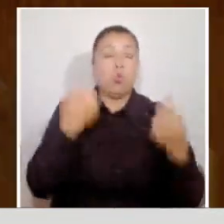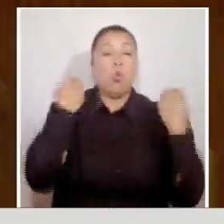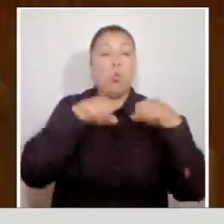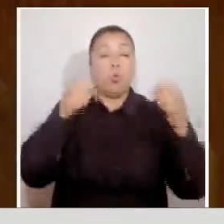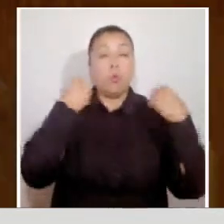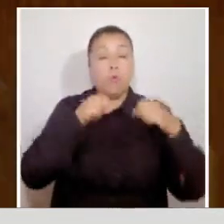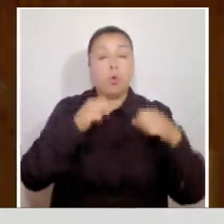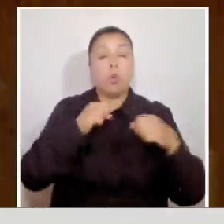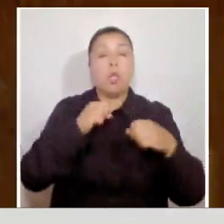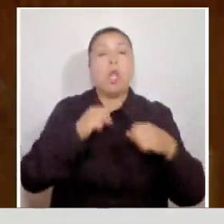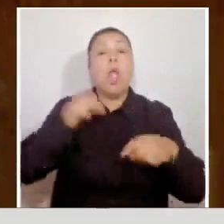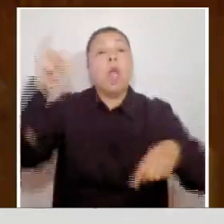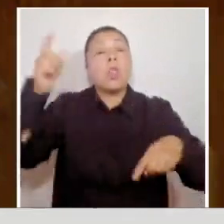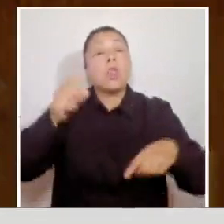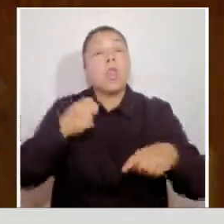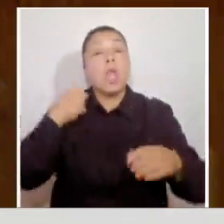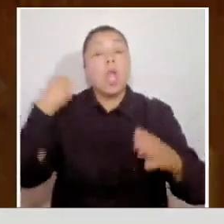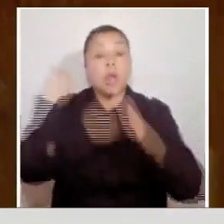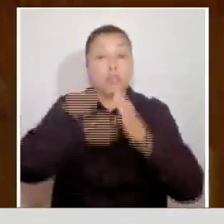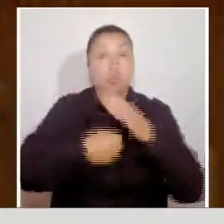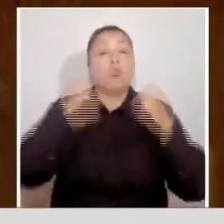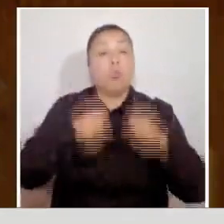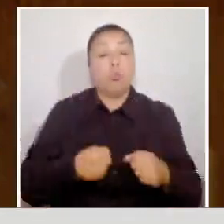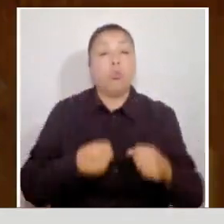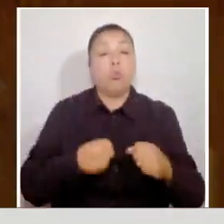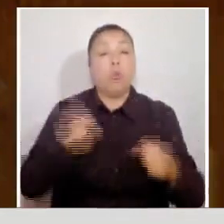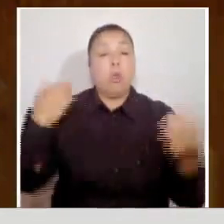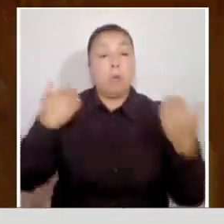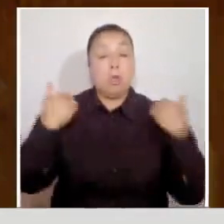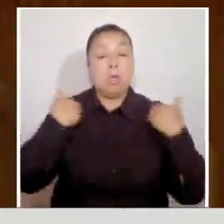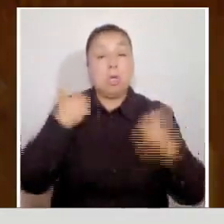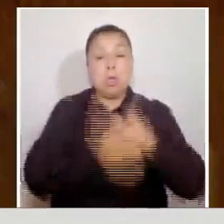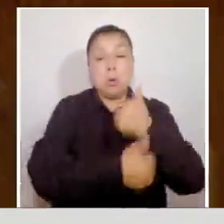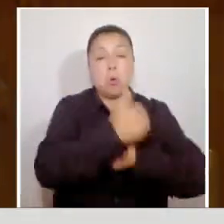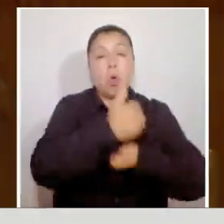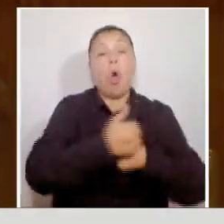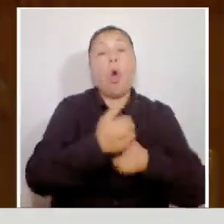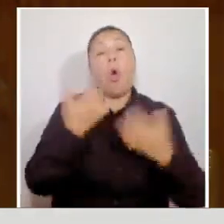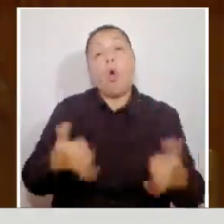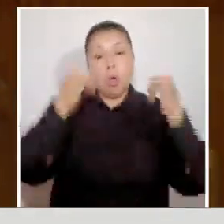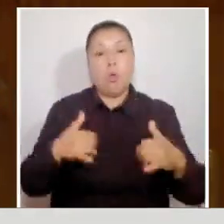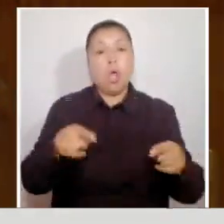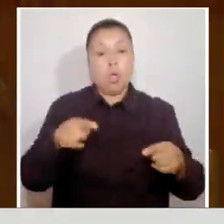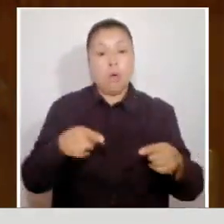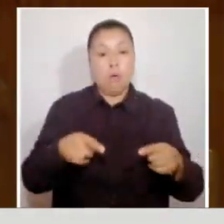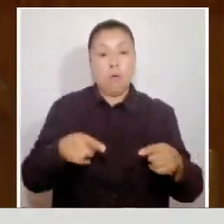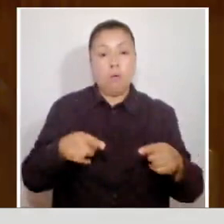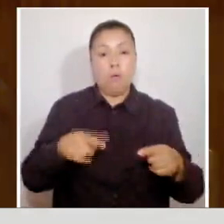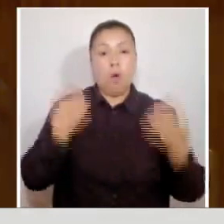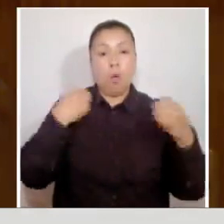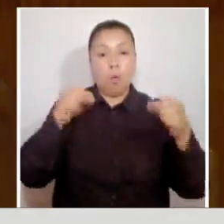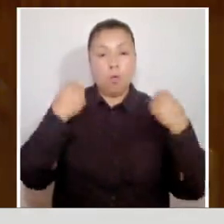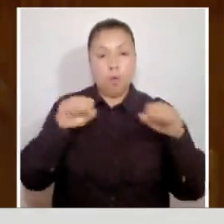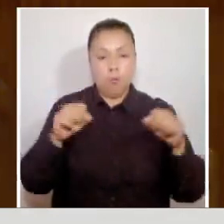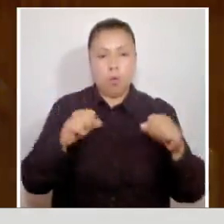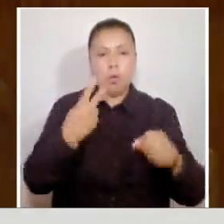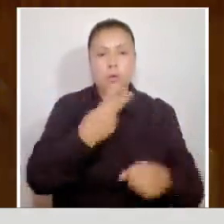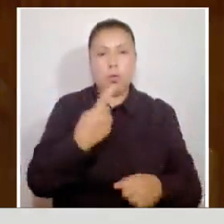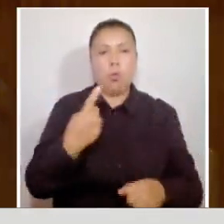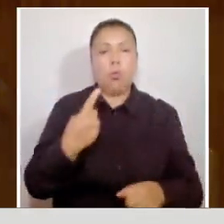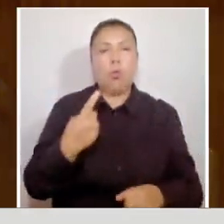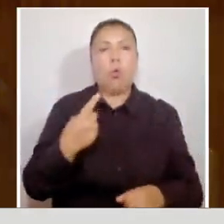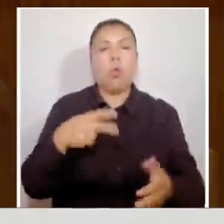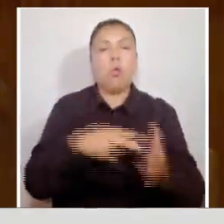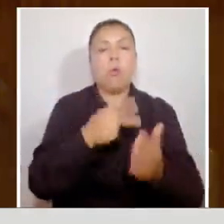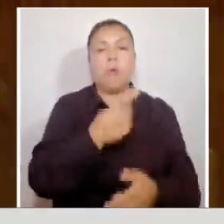practicarse a nivel competitivo o recreativo y que fue reconocido como deporte olímpico el 21 de julio de 2021 por